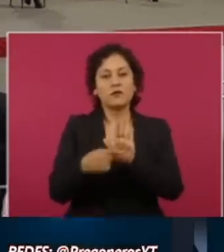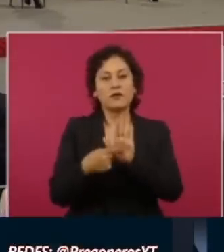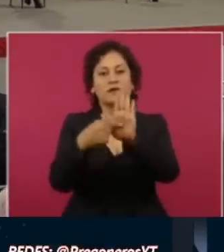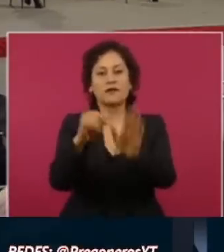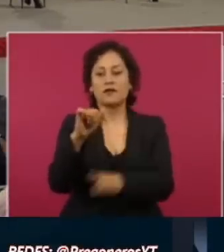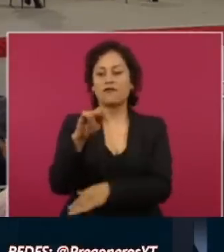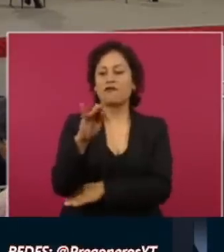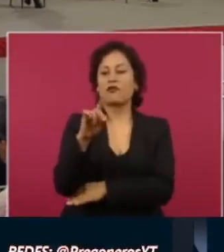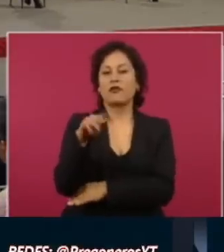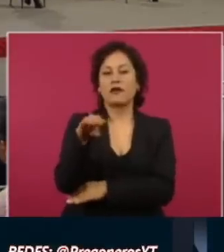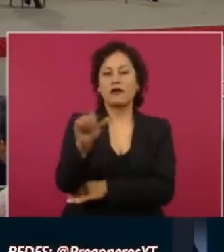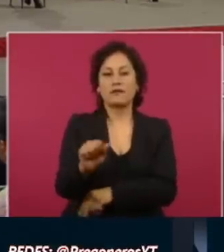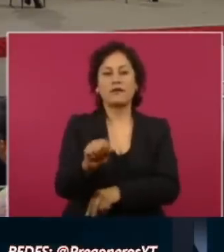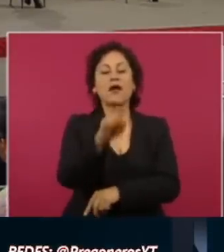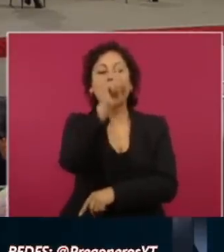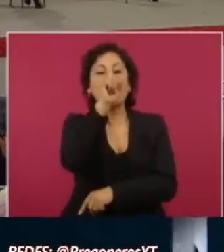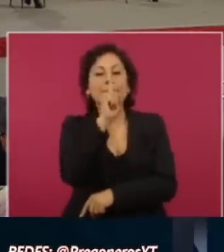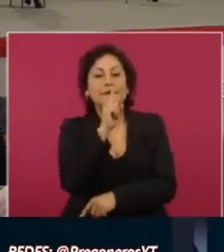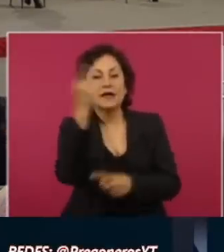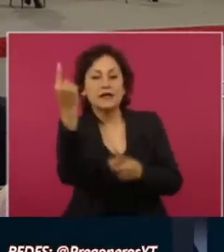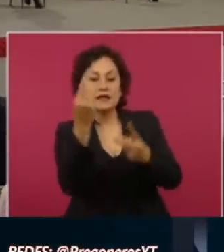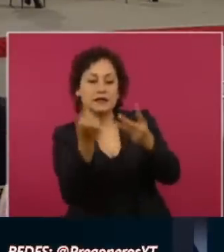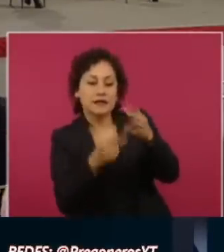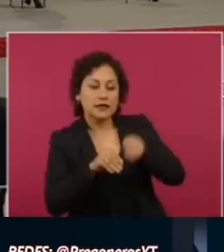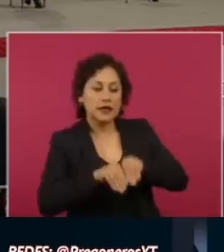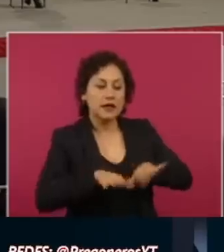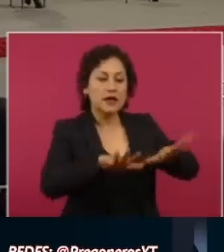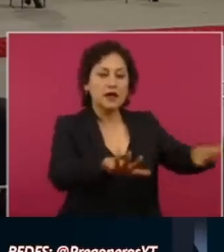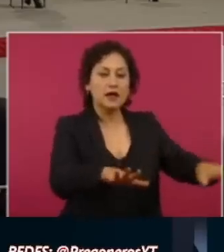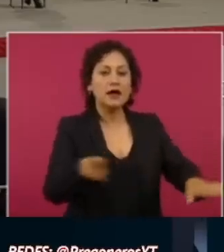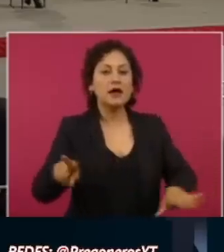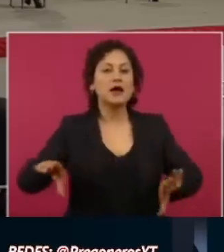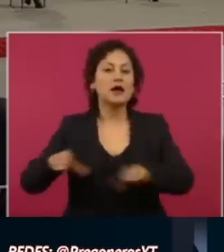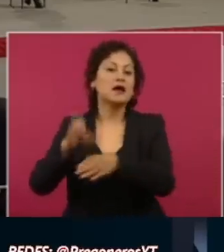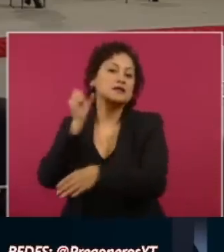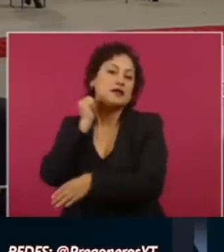en torno a las reformas aprobadas por el senado